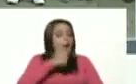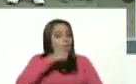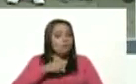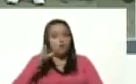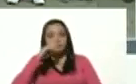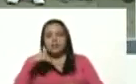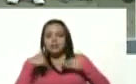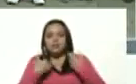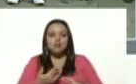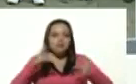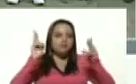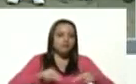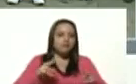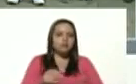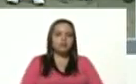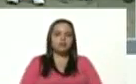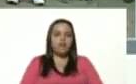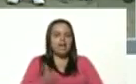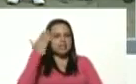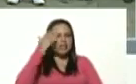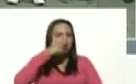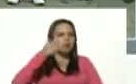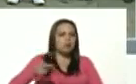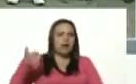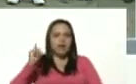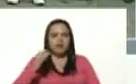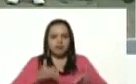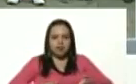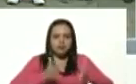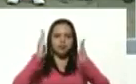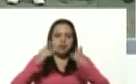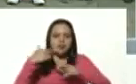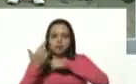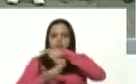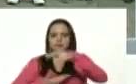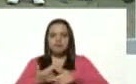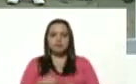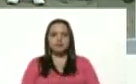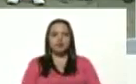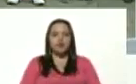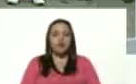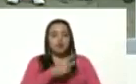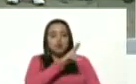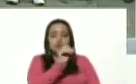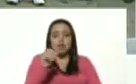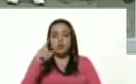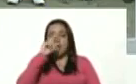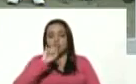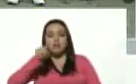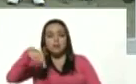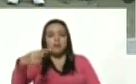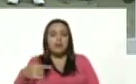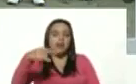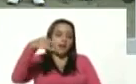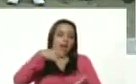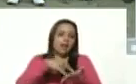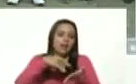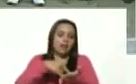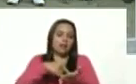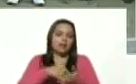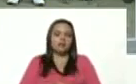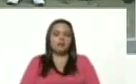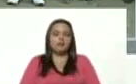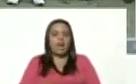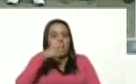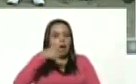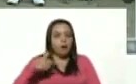se rendirá jamás. Sé que nuestro pueblo va en la senda revolucionaria. 200 años después de Carabobo, el